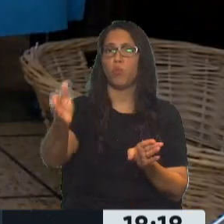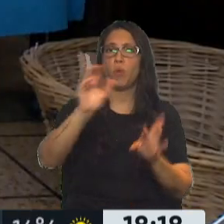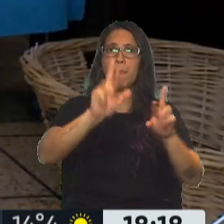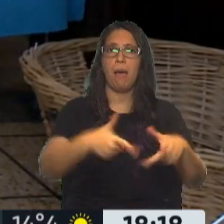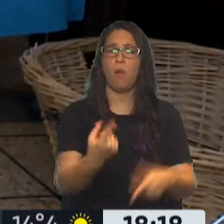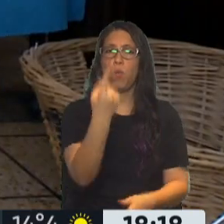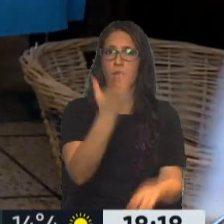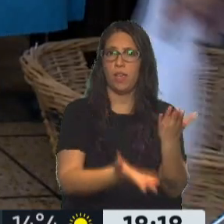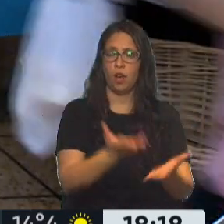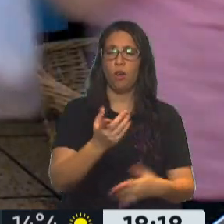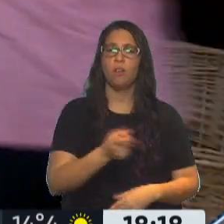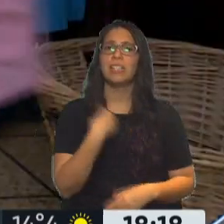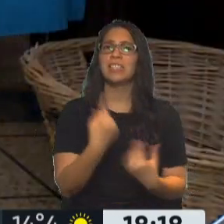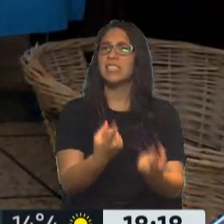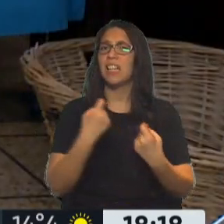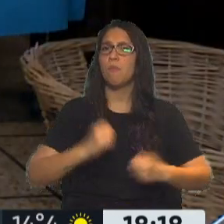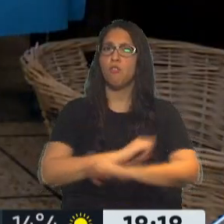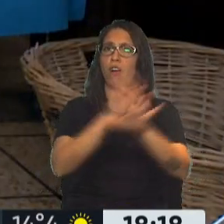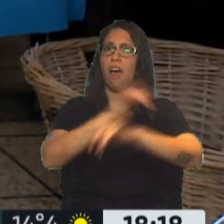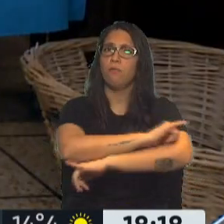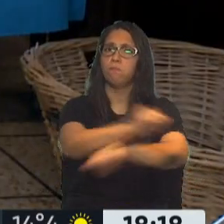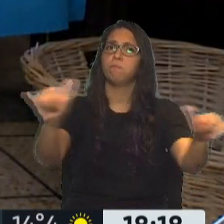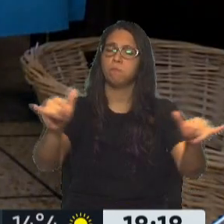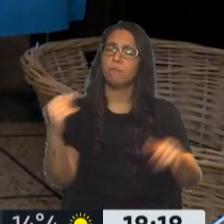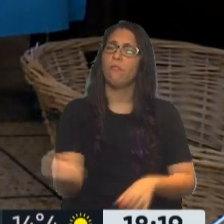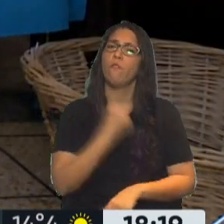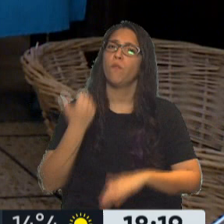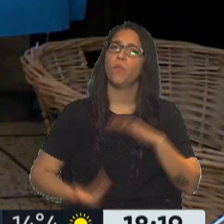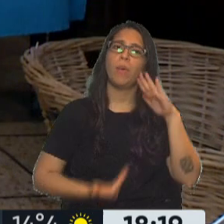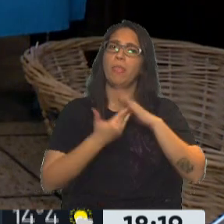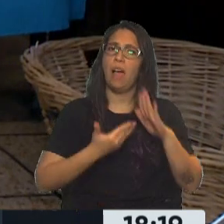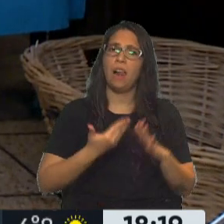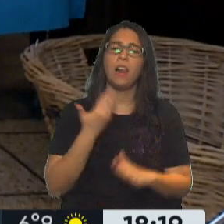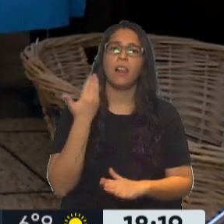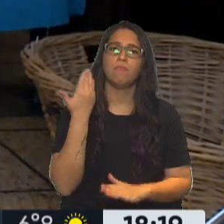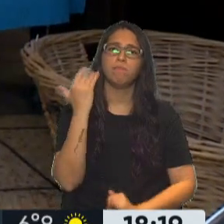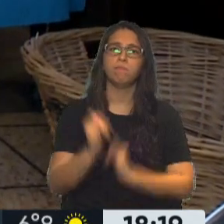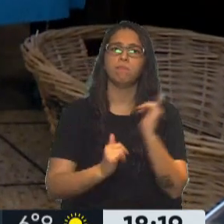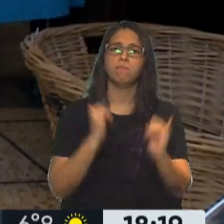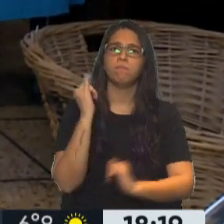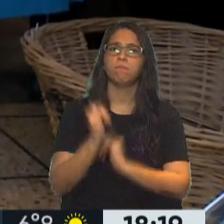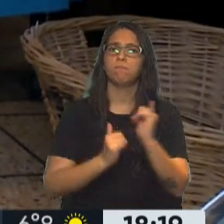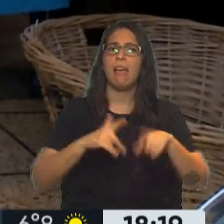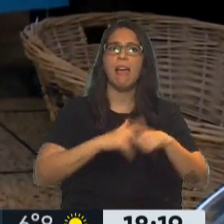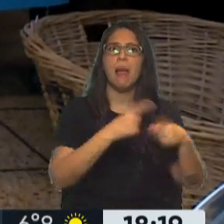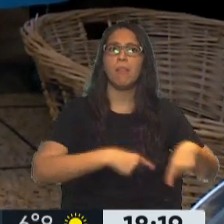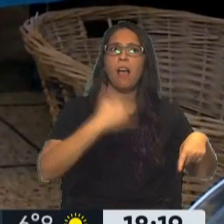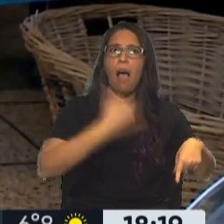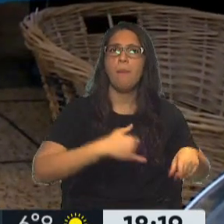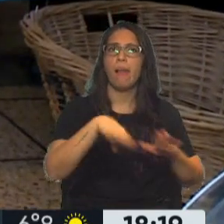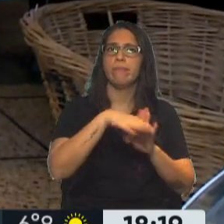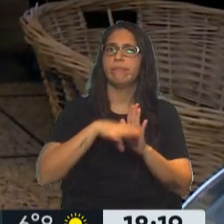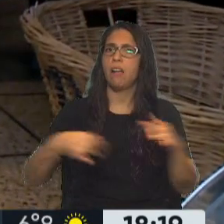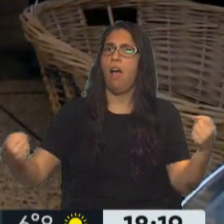país. Necesitamos dar señales claras a la sociedad y por eso es fundamental fortalecer las herramientas que tenemos para cumplir con